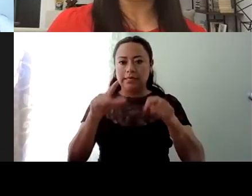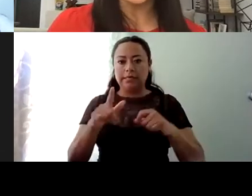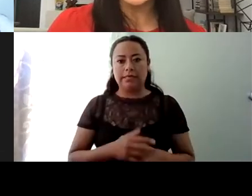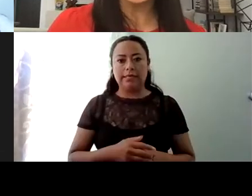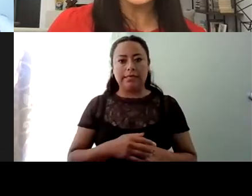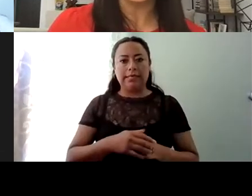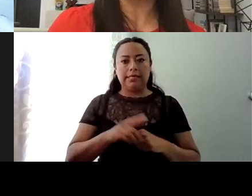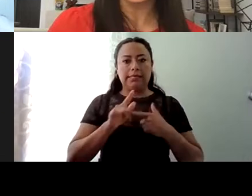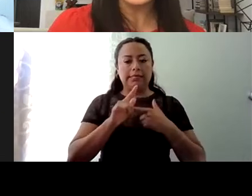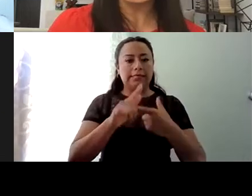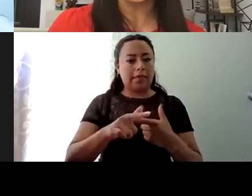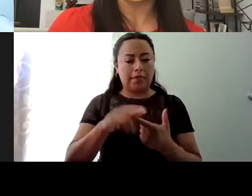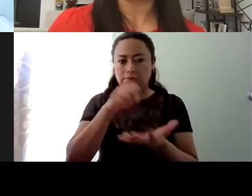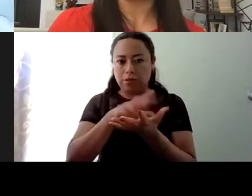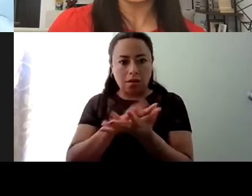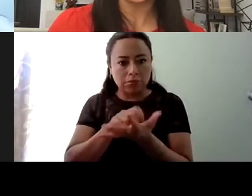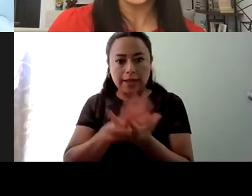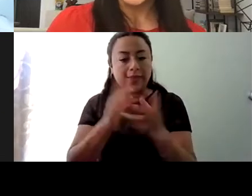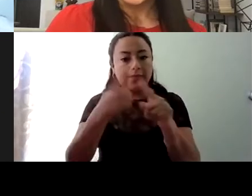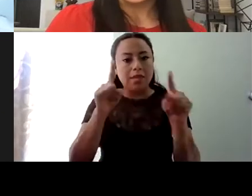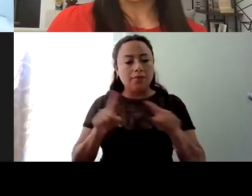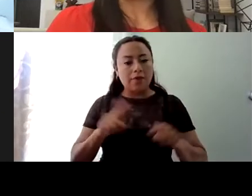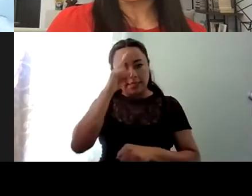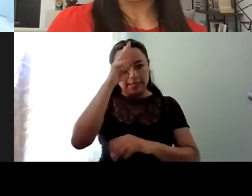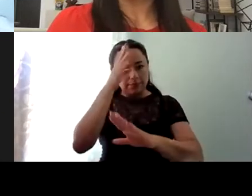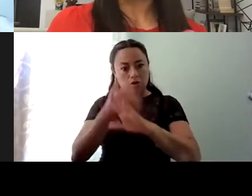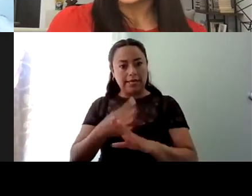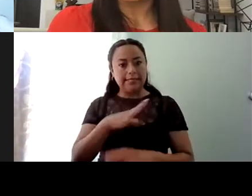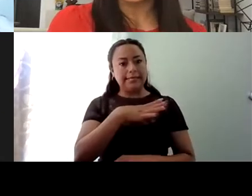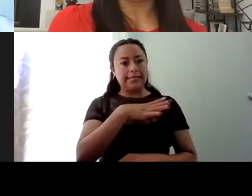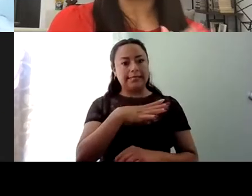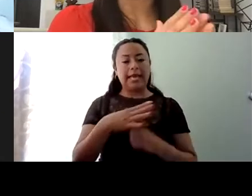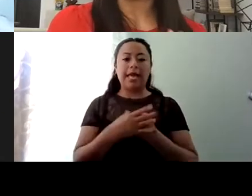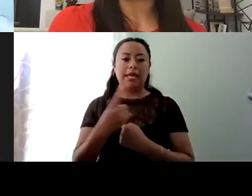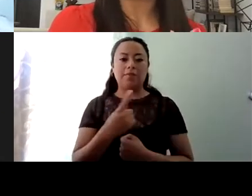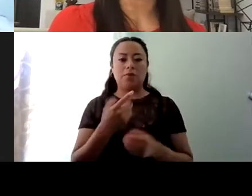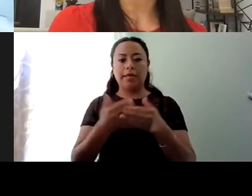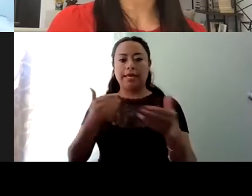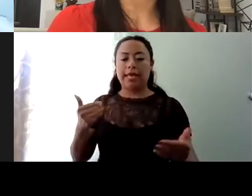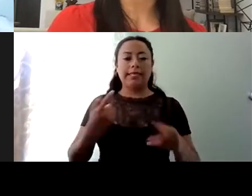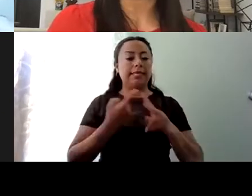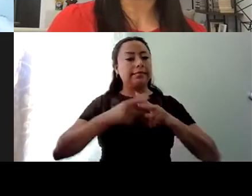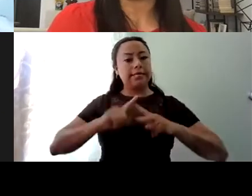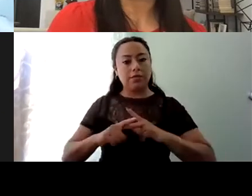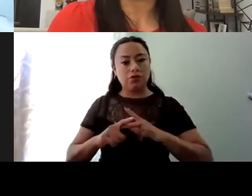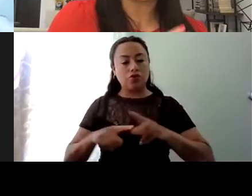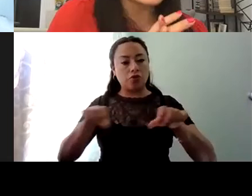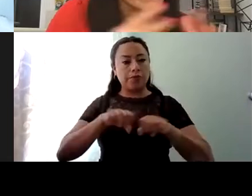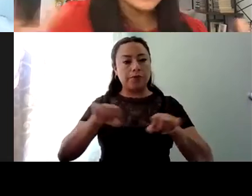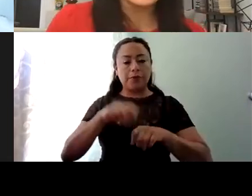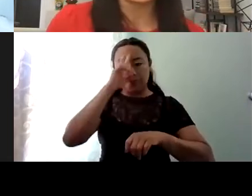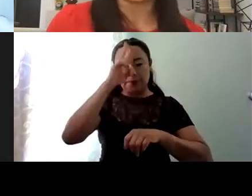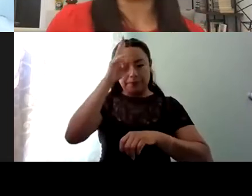diferentes violencias que existen, porque en efecto se inició hablando de la violencia contra las mujeres, ahora sabemos que